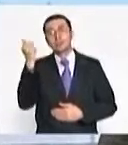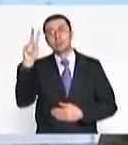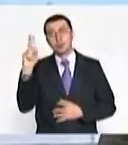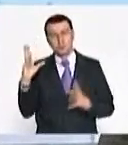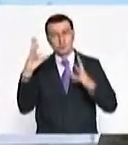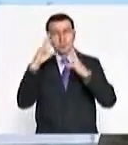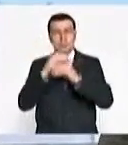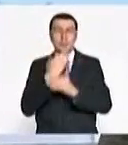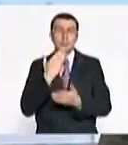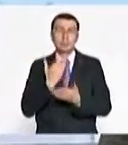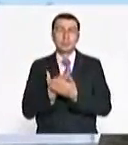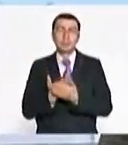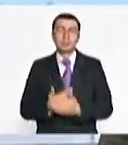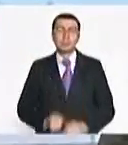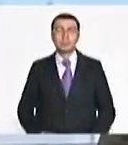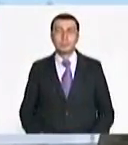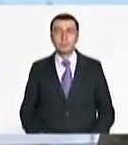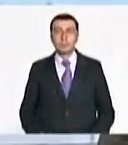12 de la noche. Feliz noche.